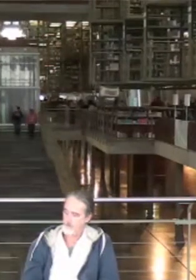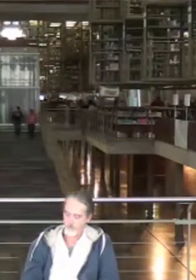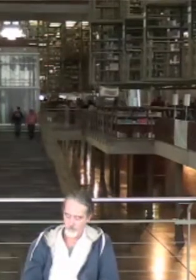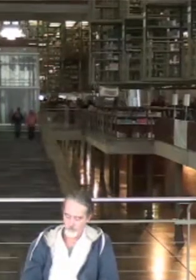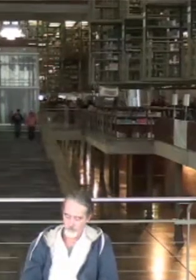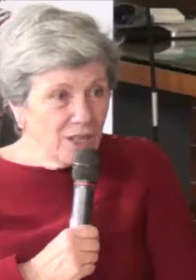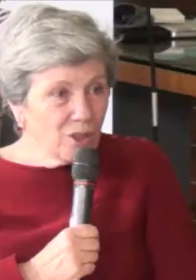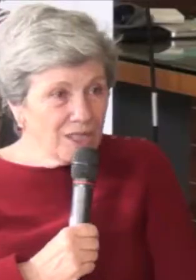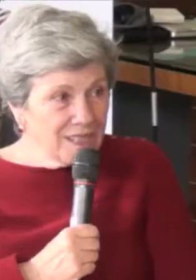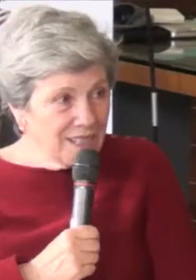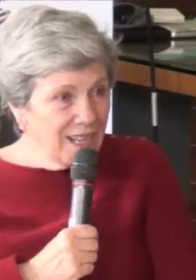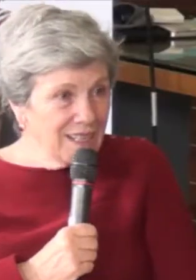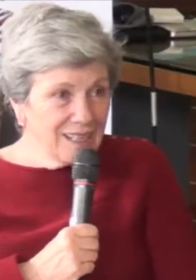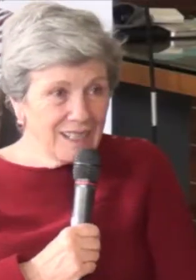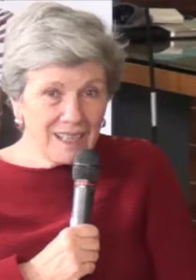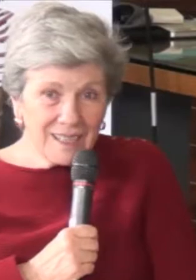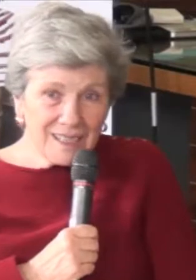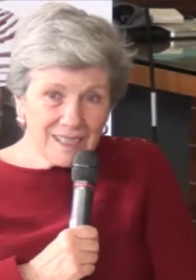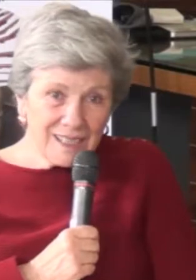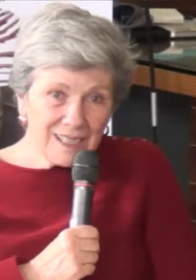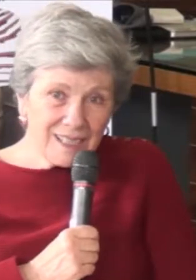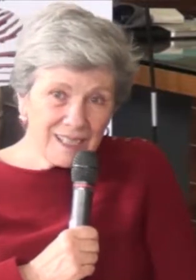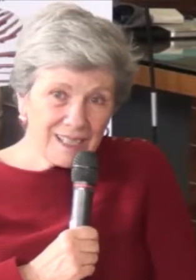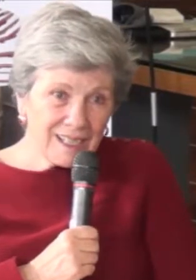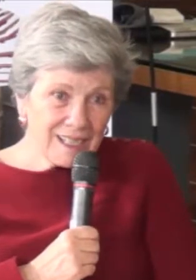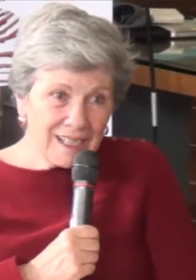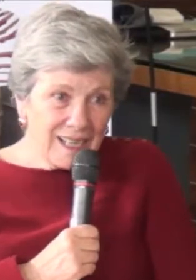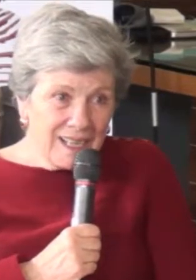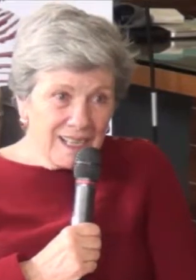los hijos están este